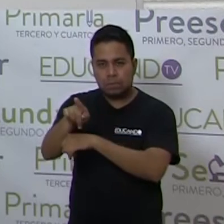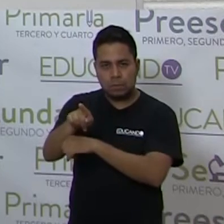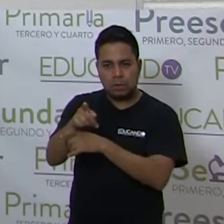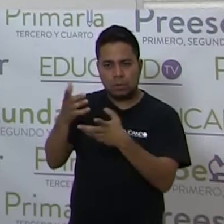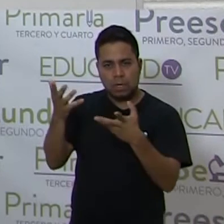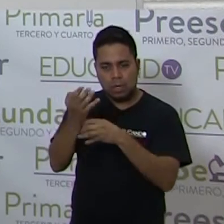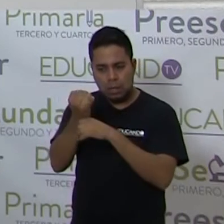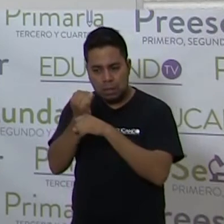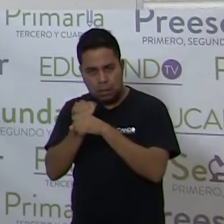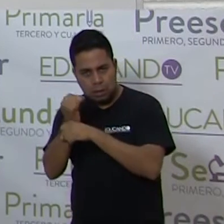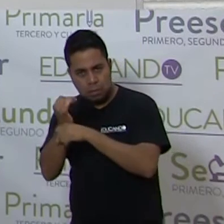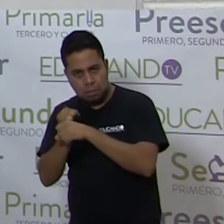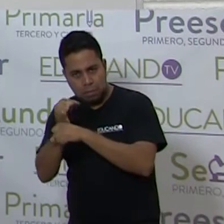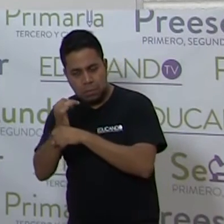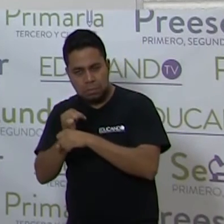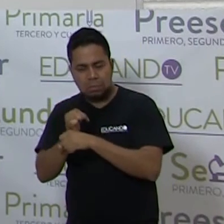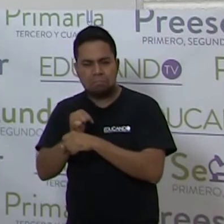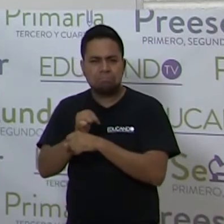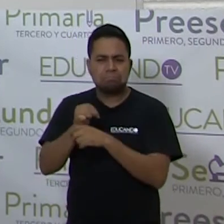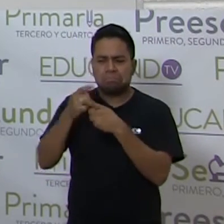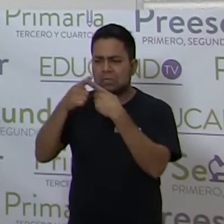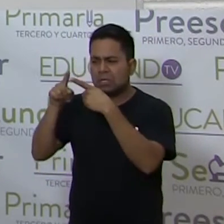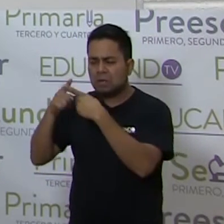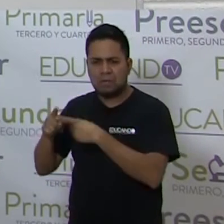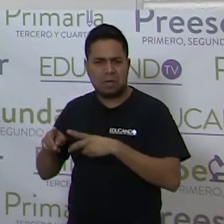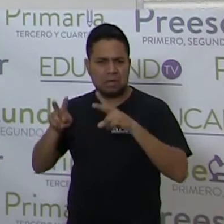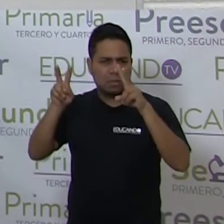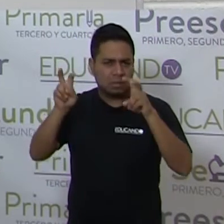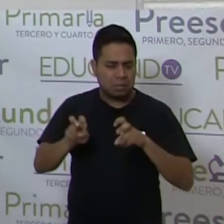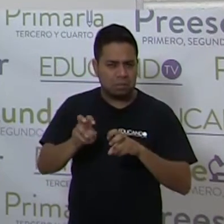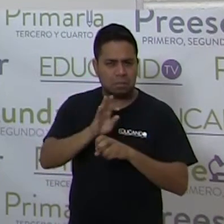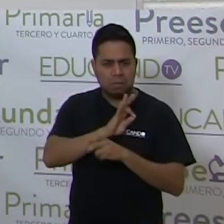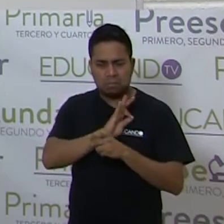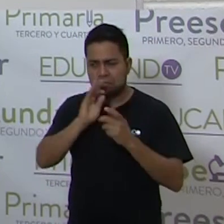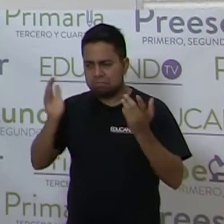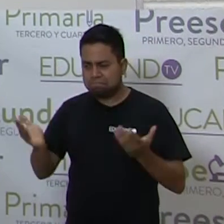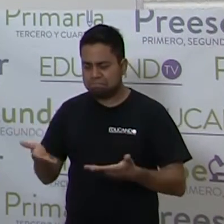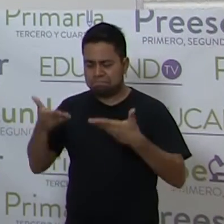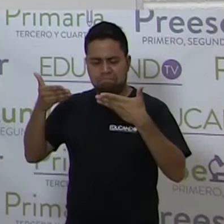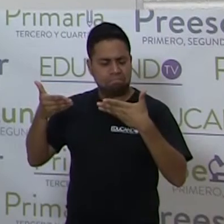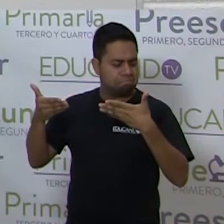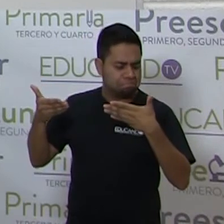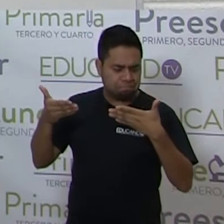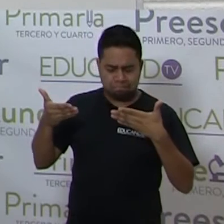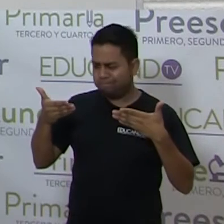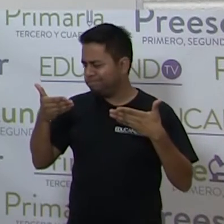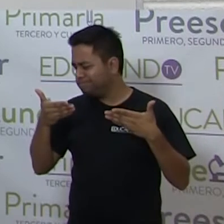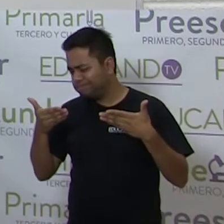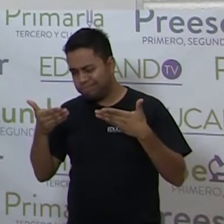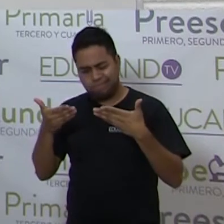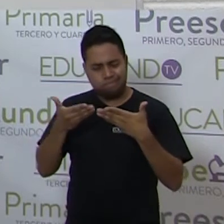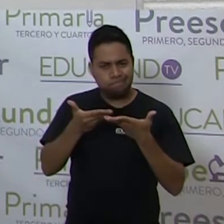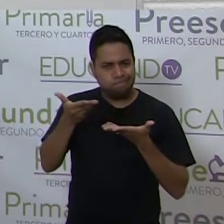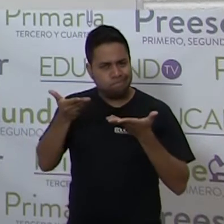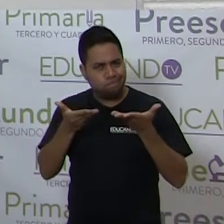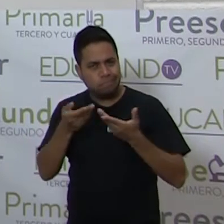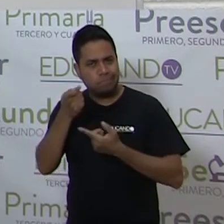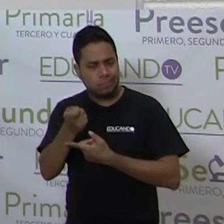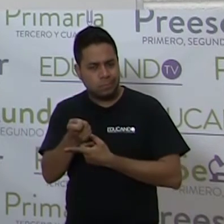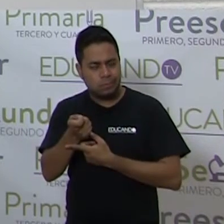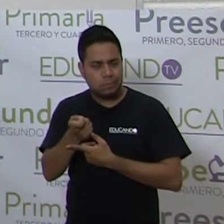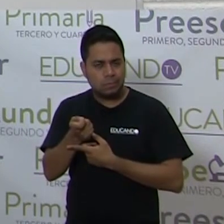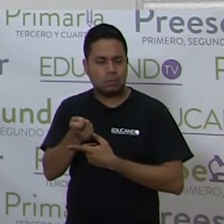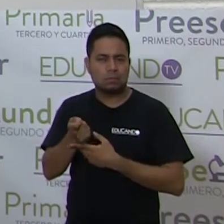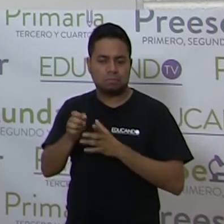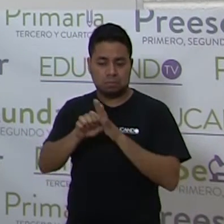pueden investigar acerca de otros mitos e irlos comparando. tomemos, por ejemplo, ahí en casita de